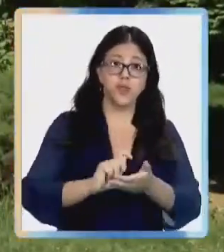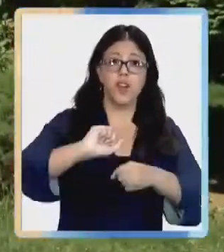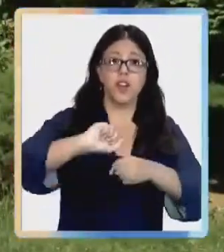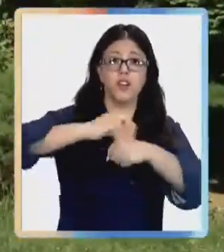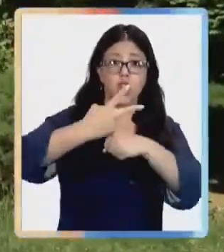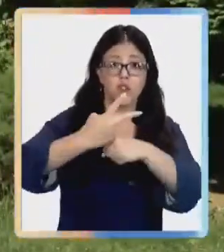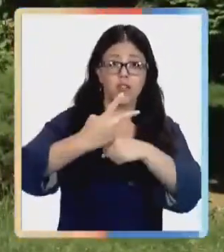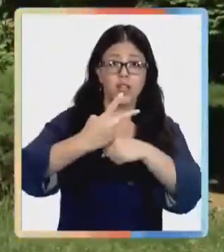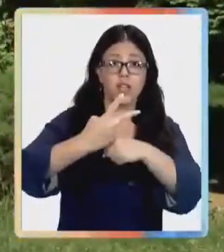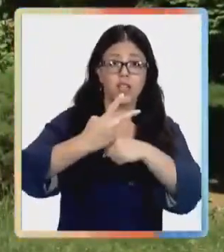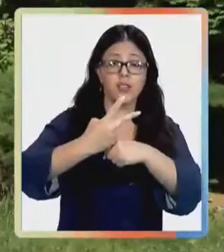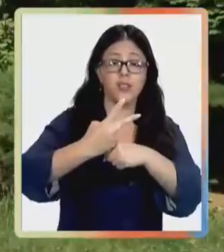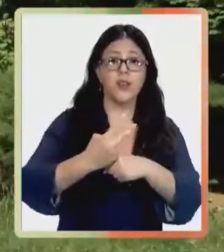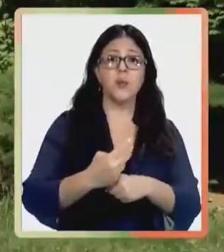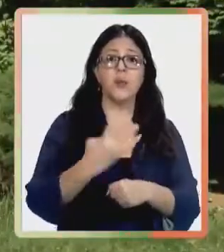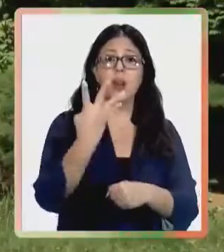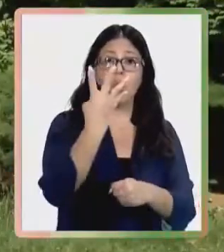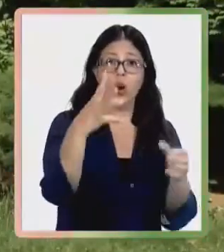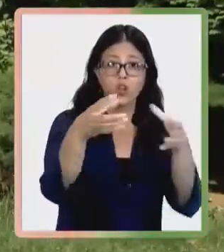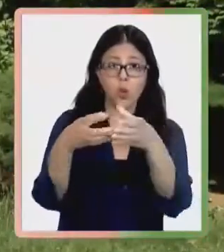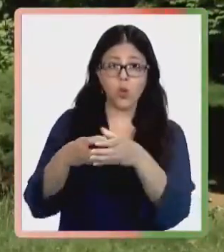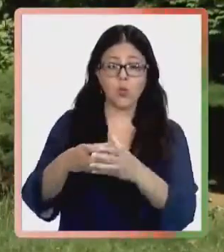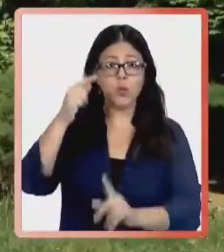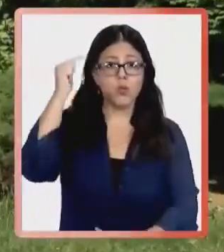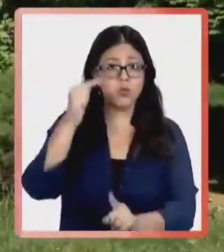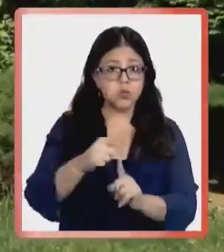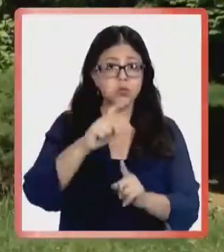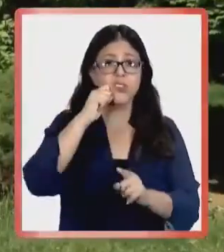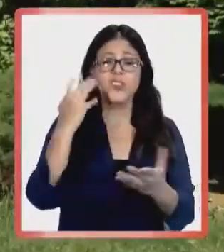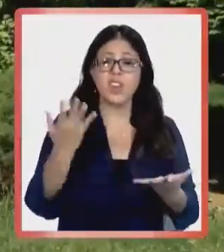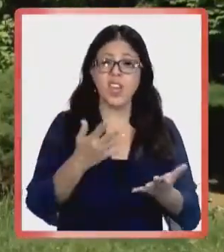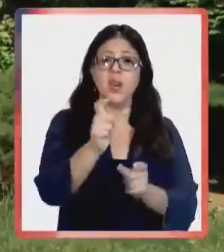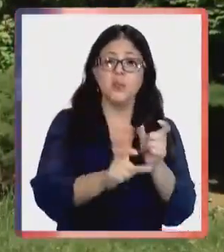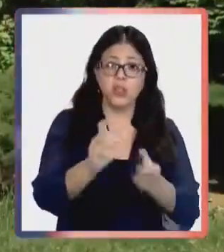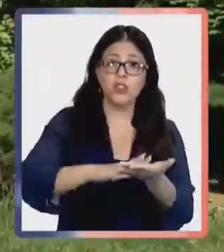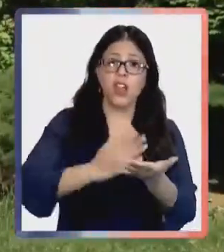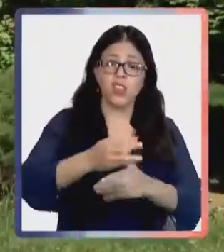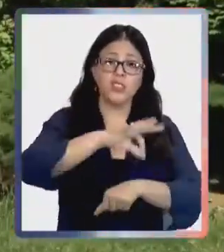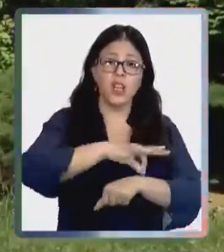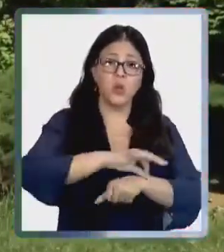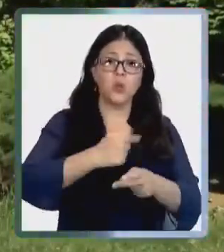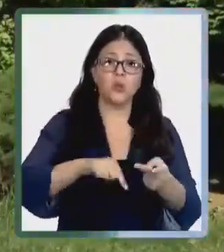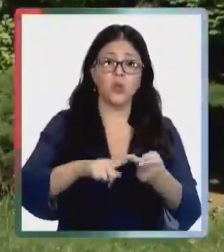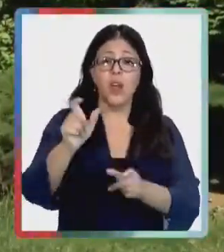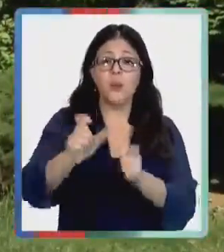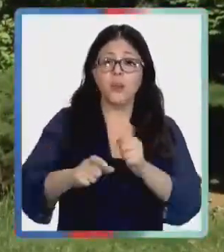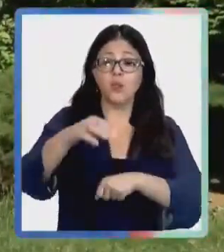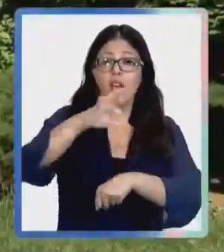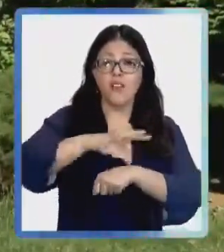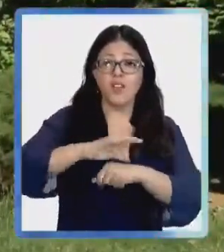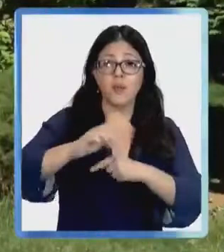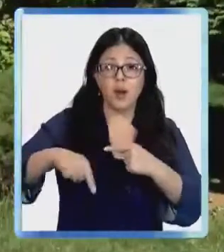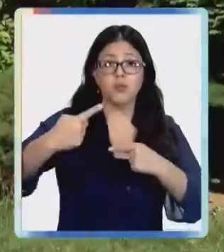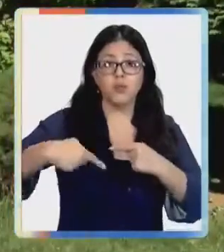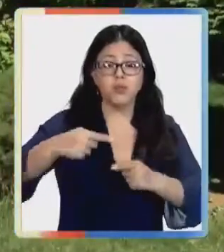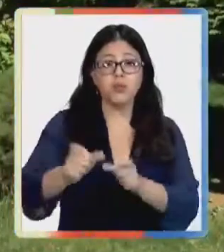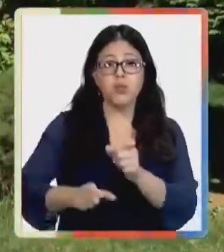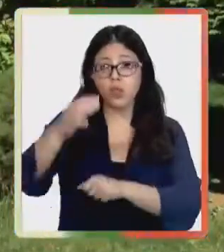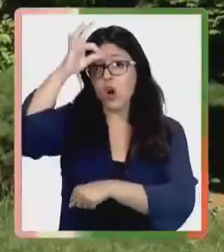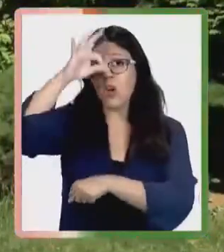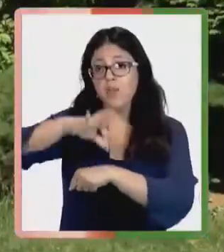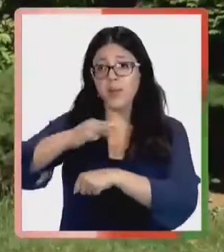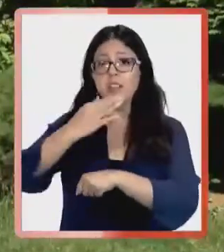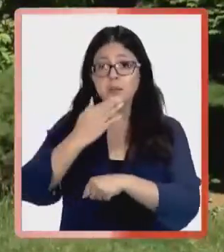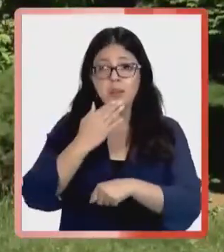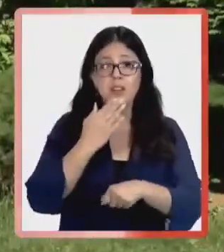anual bivalente para los 4 primeros grupos priorizados, es decir, el personal de salud, las personas inmunosuprimidas, los